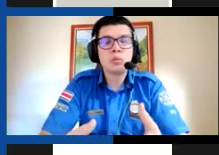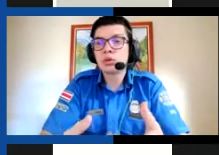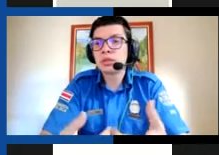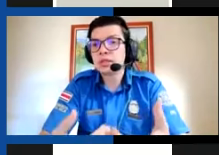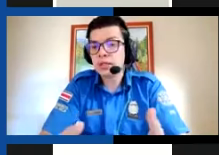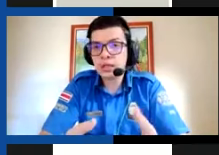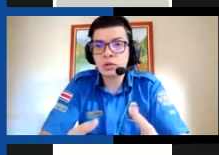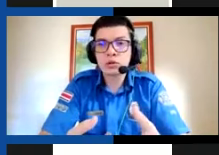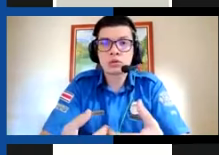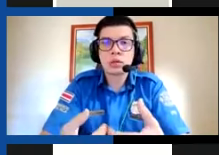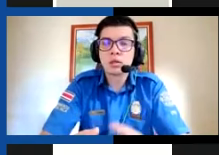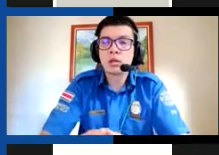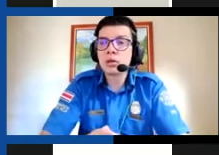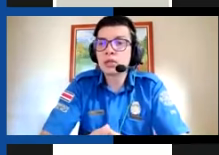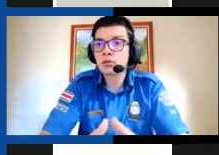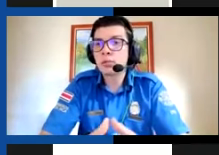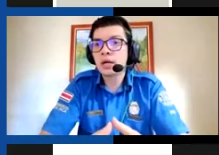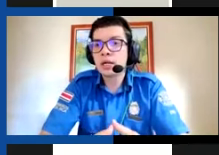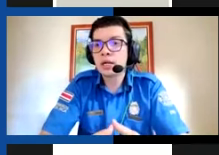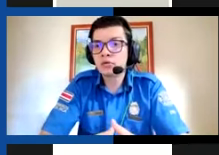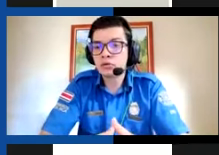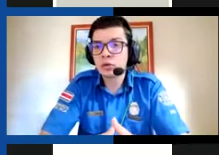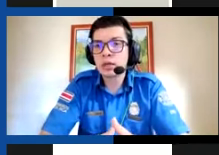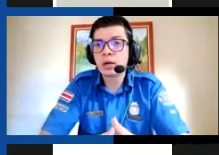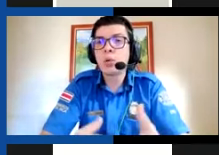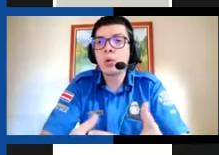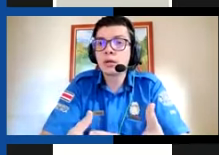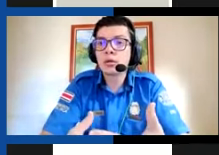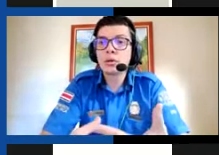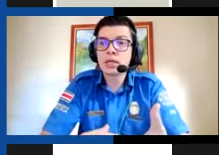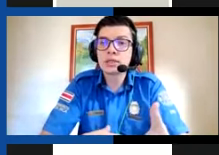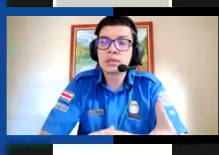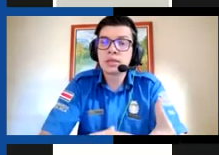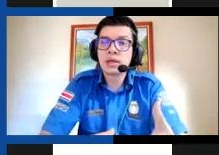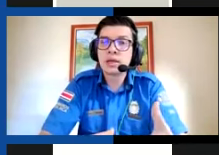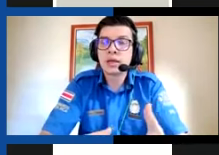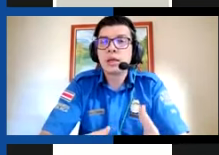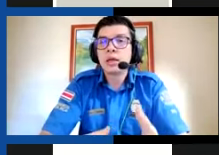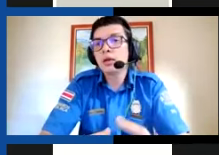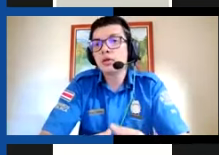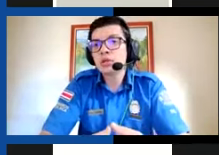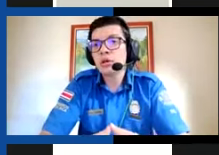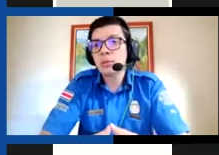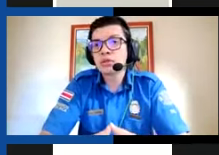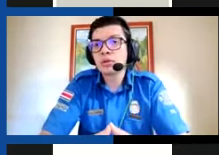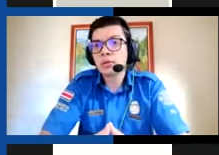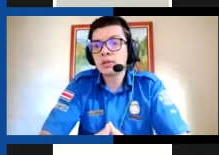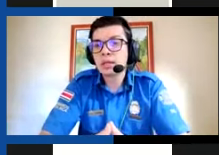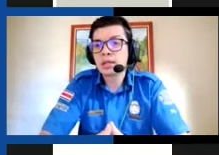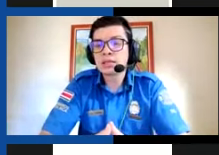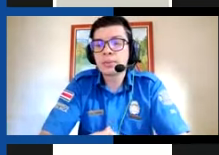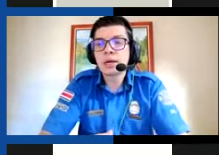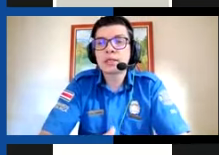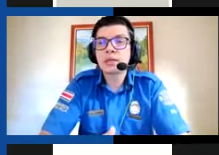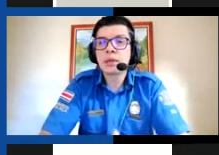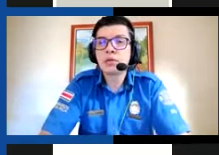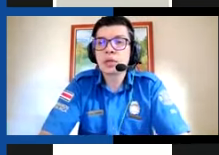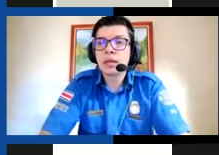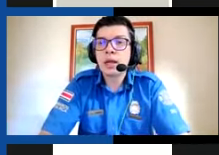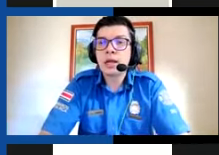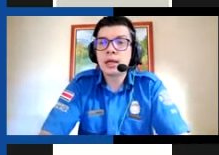un montón de cilindritos, todo eso va a ir en función de cuánto gas se tenga. Inclusive lo más común es que tengan que separarse